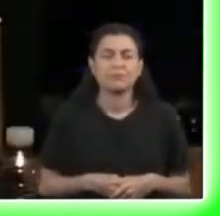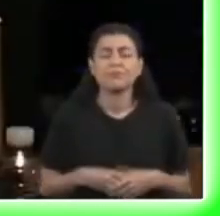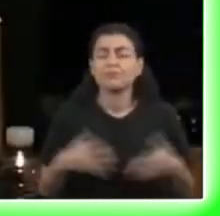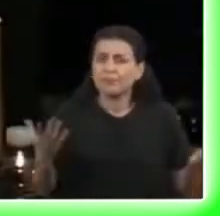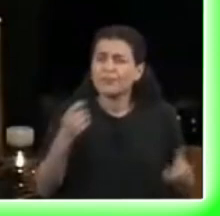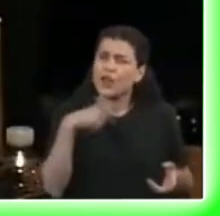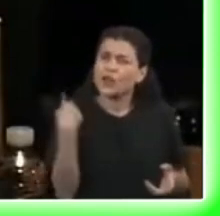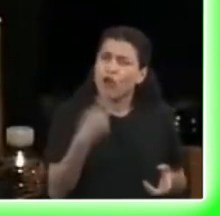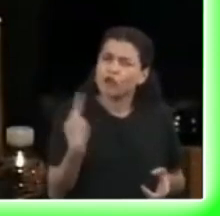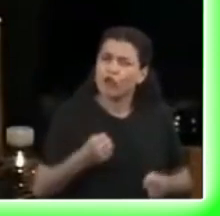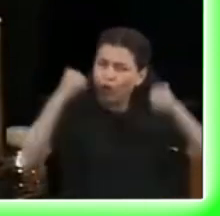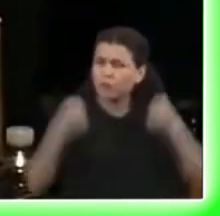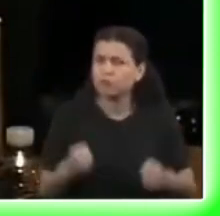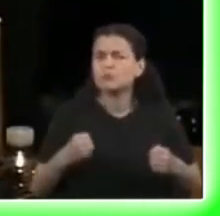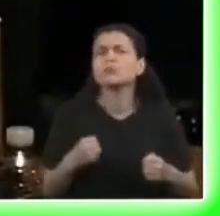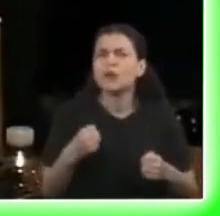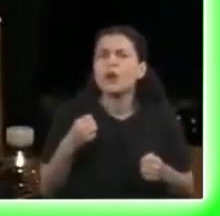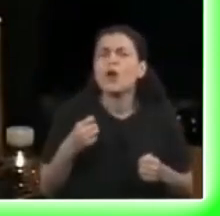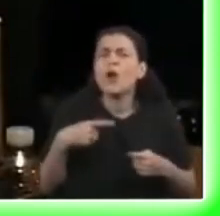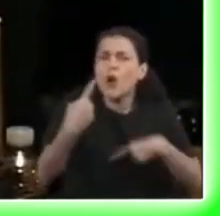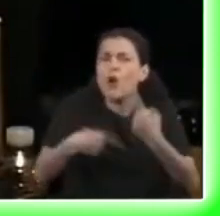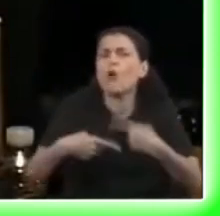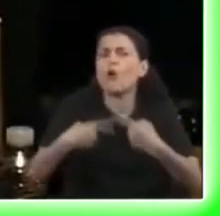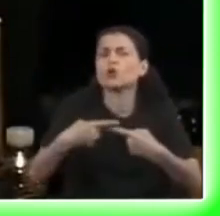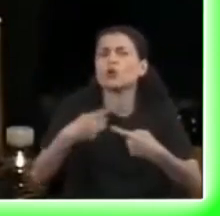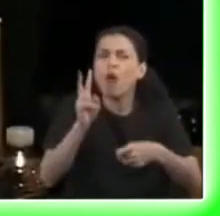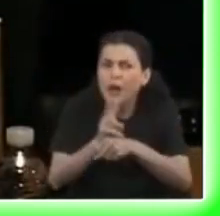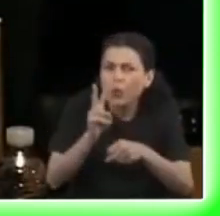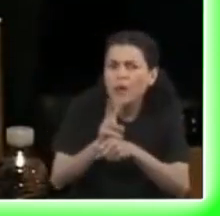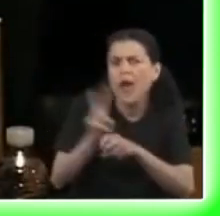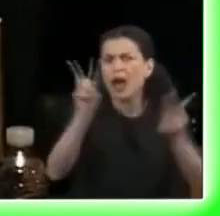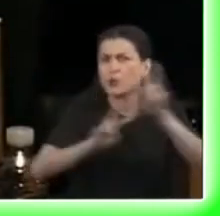Y es nuestro compromiso seguir manteniéndolo. Y de hecho,